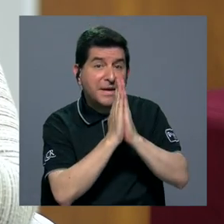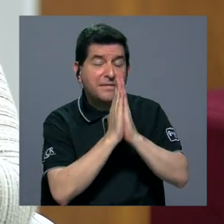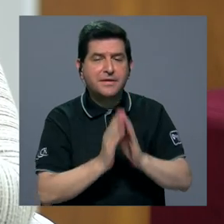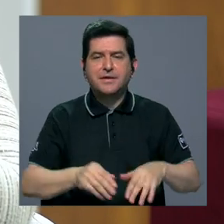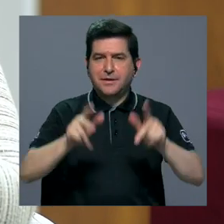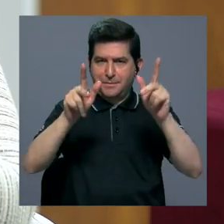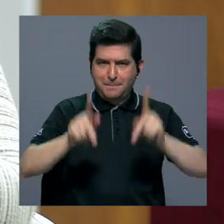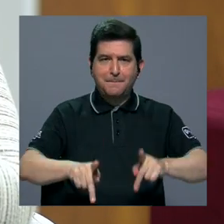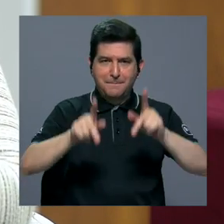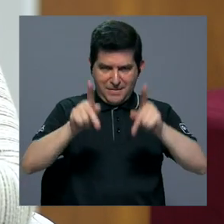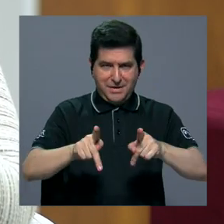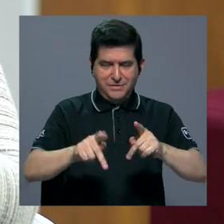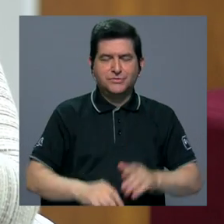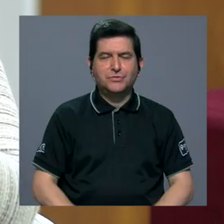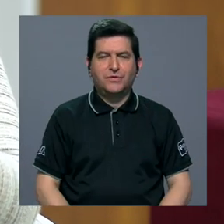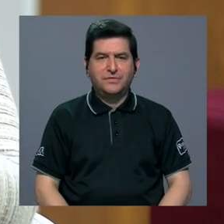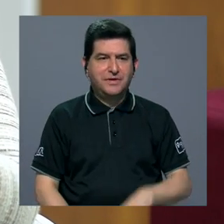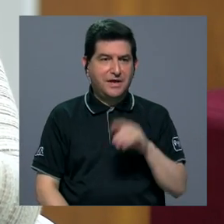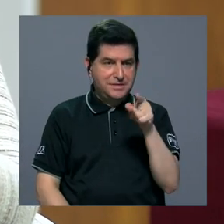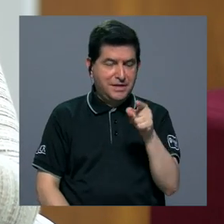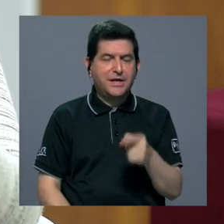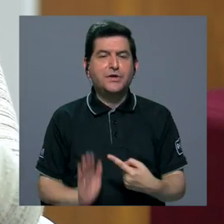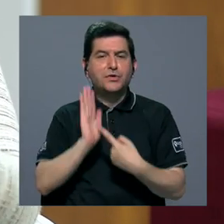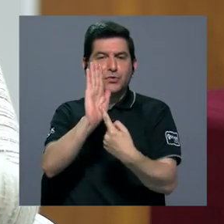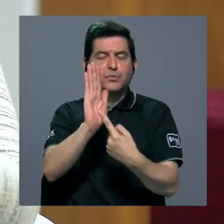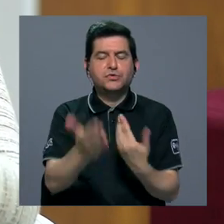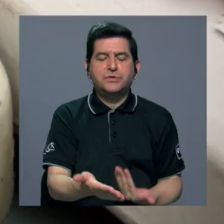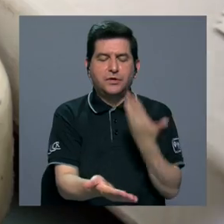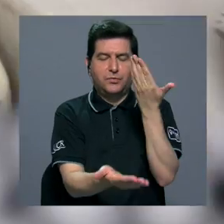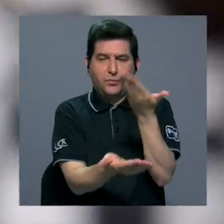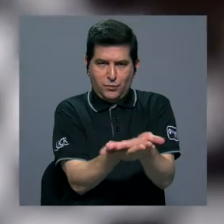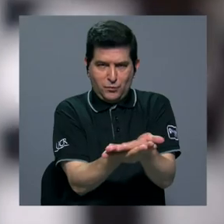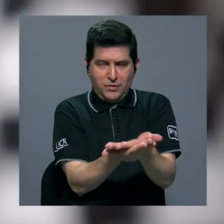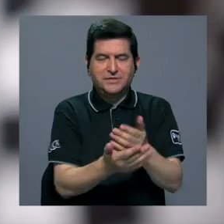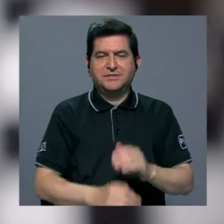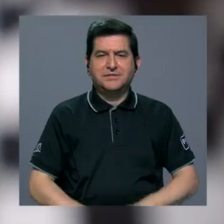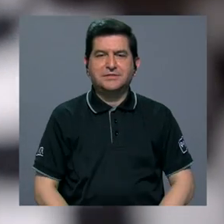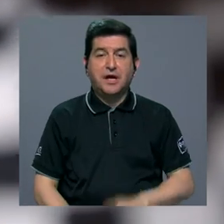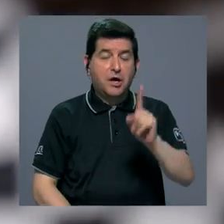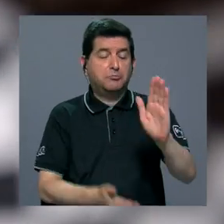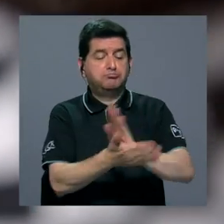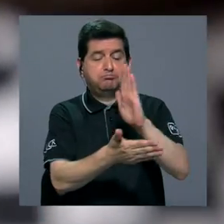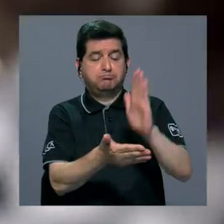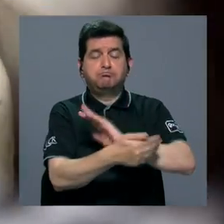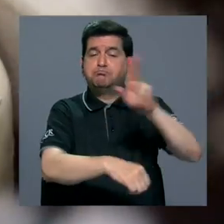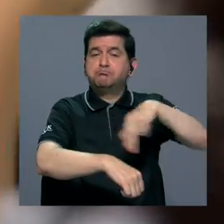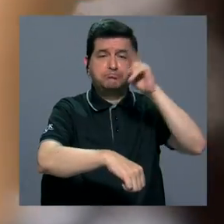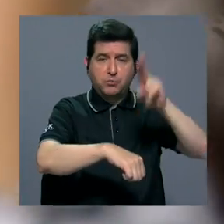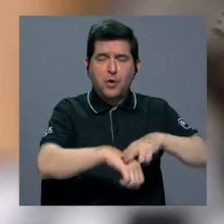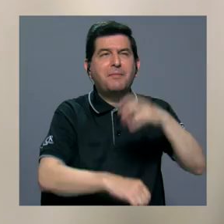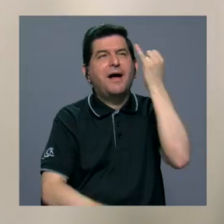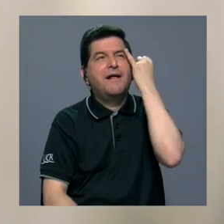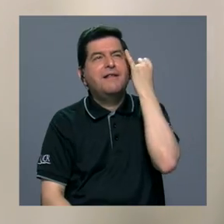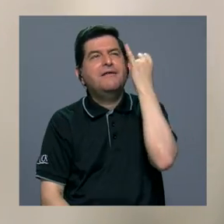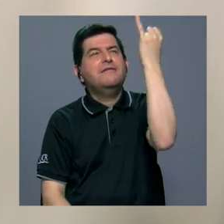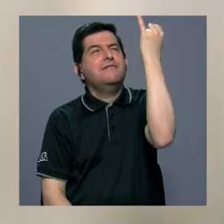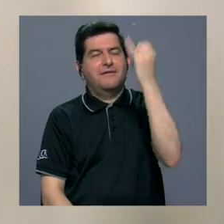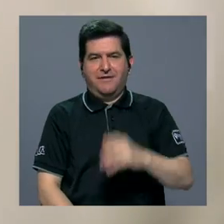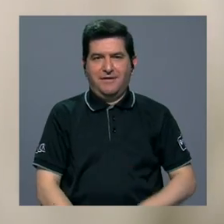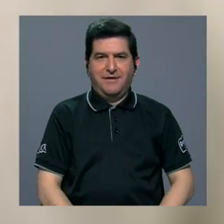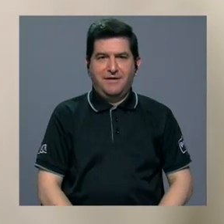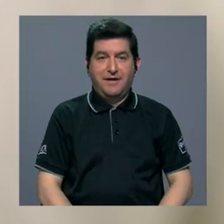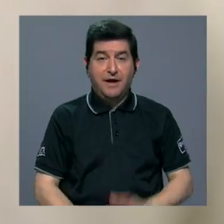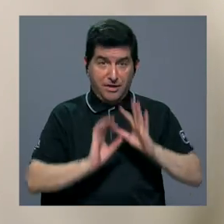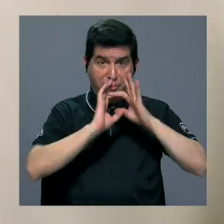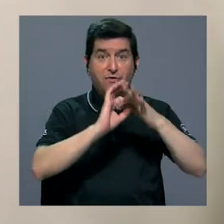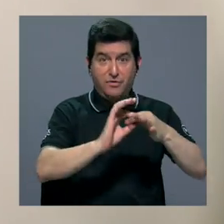es que las personas nos presenten una propuesta, digamos, en una hoja de papel normal, una idea